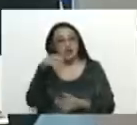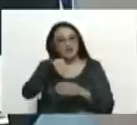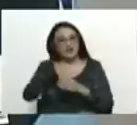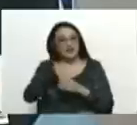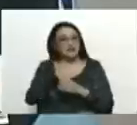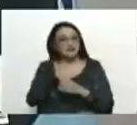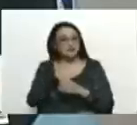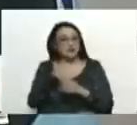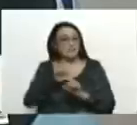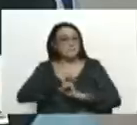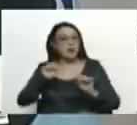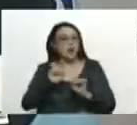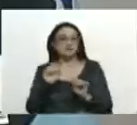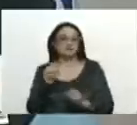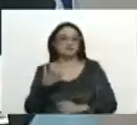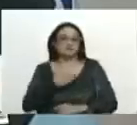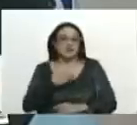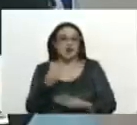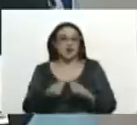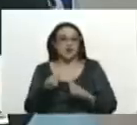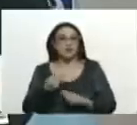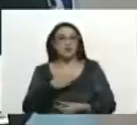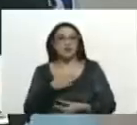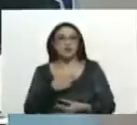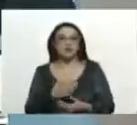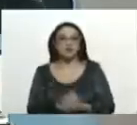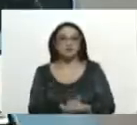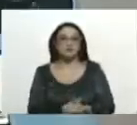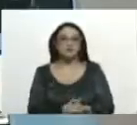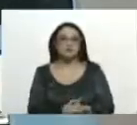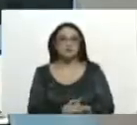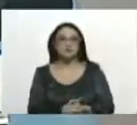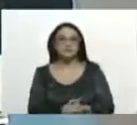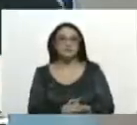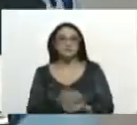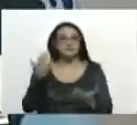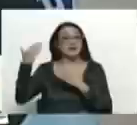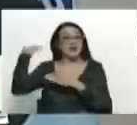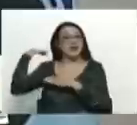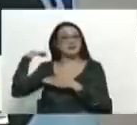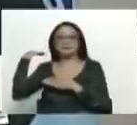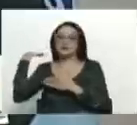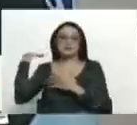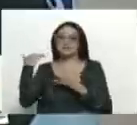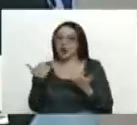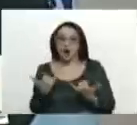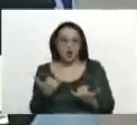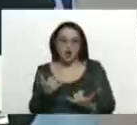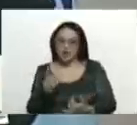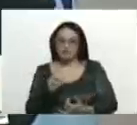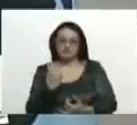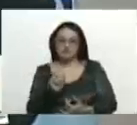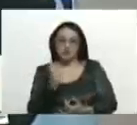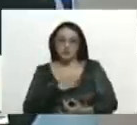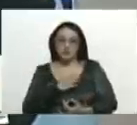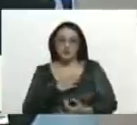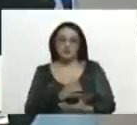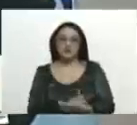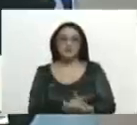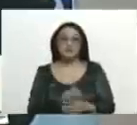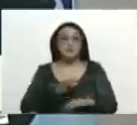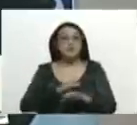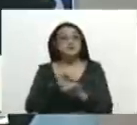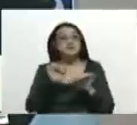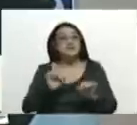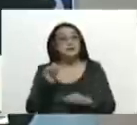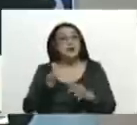cosa que no lo han logrado ni En aquel momento ni en este Por qué Porque el